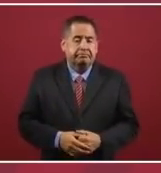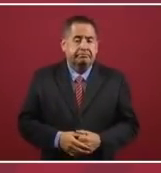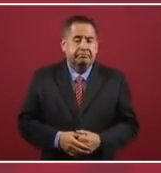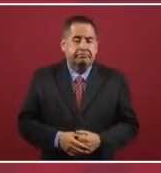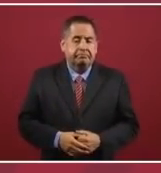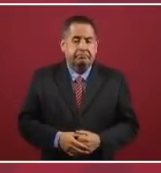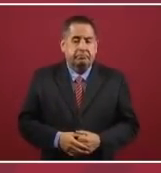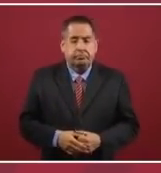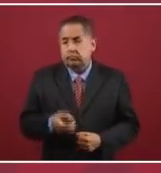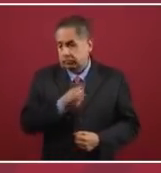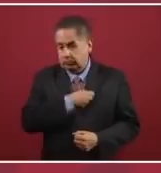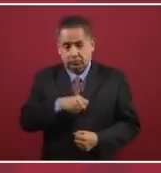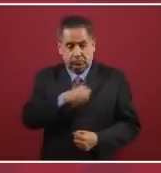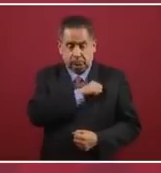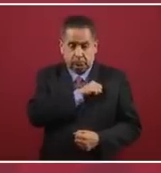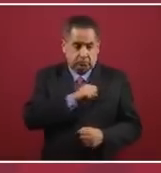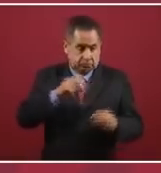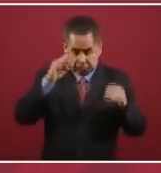salud,